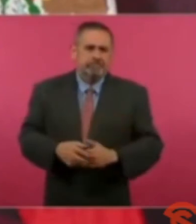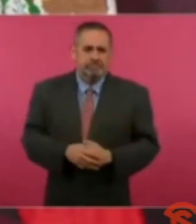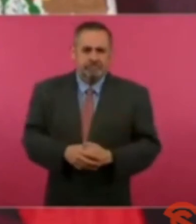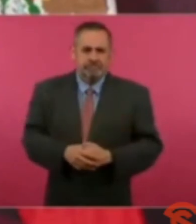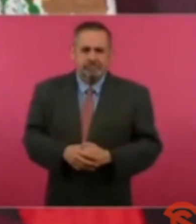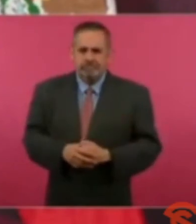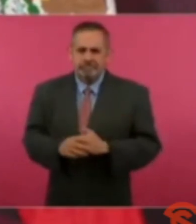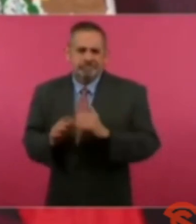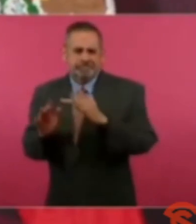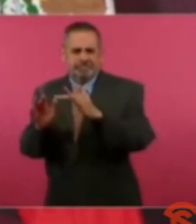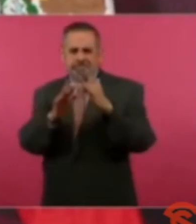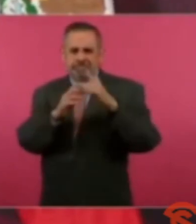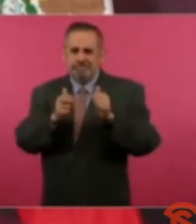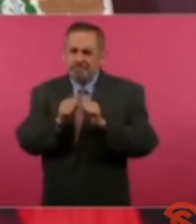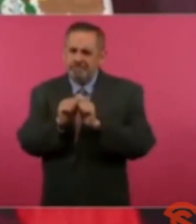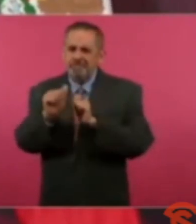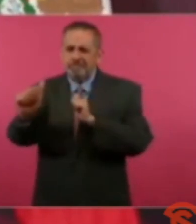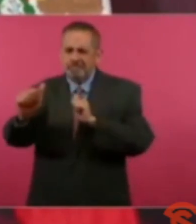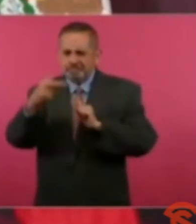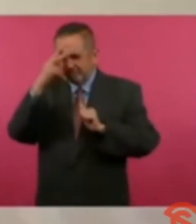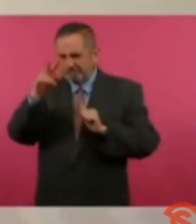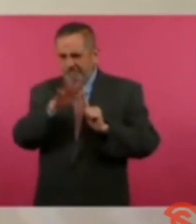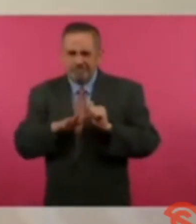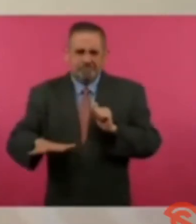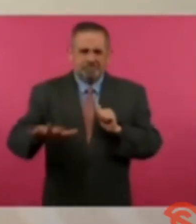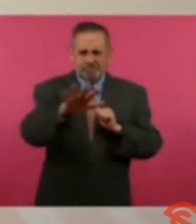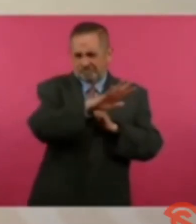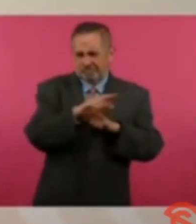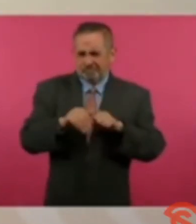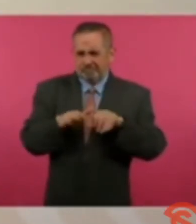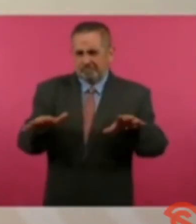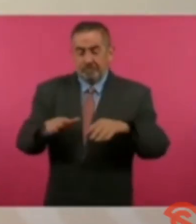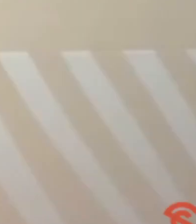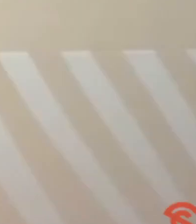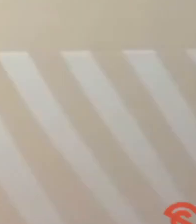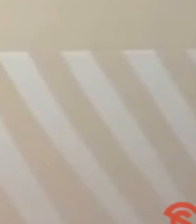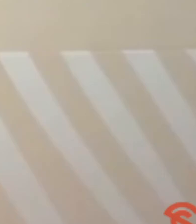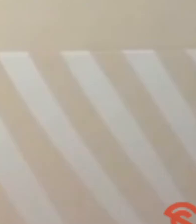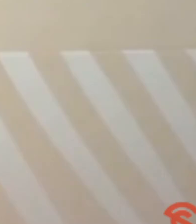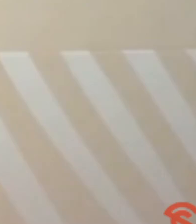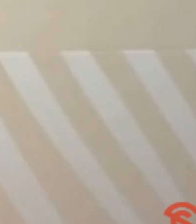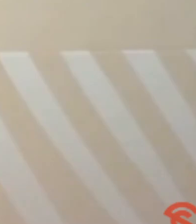Estaba comunicado todo México. Poblaciones que no existían,